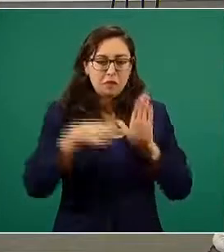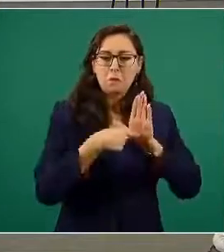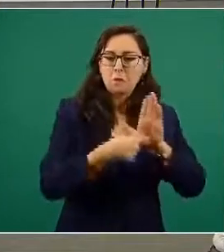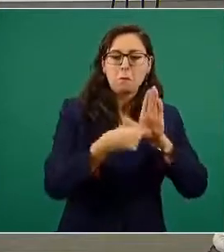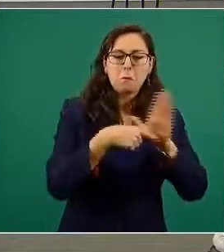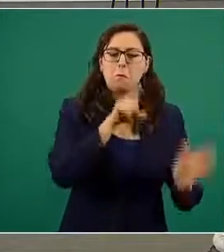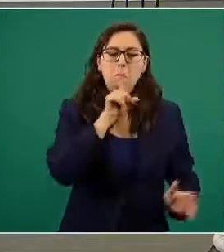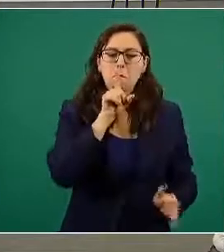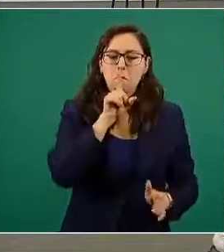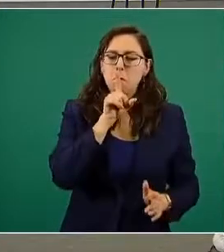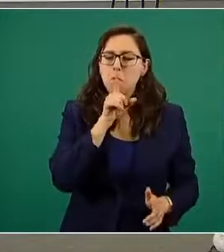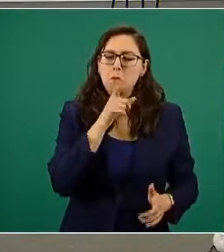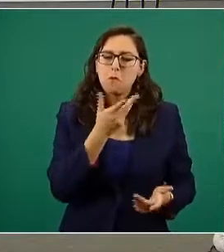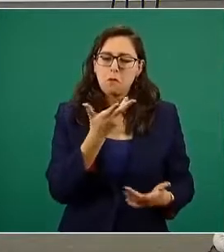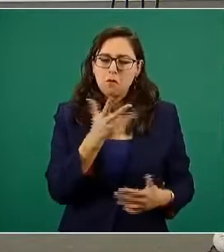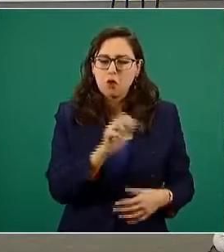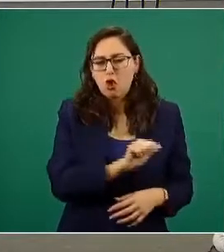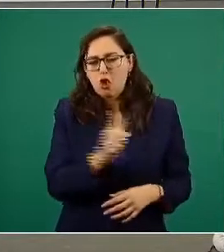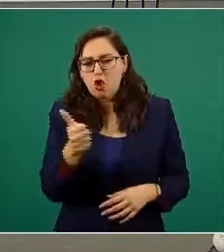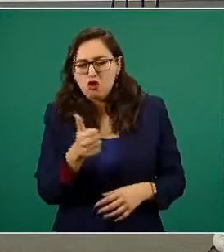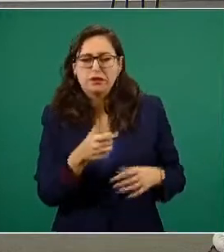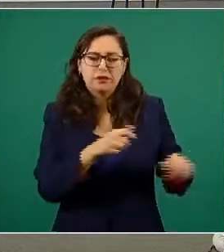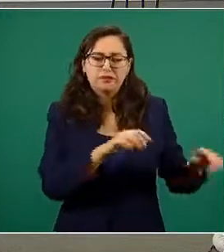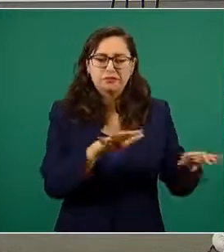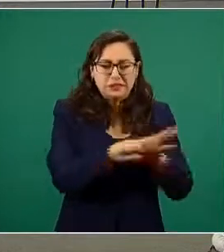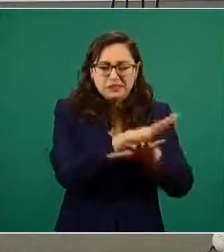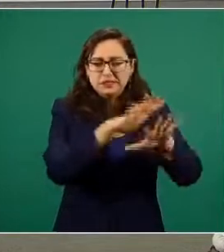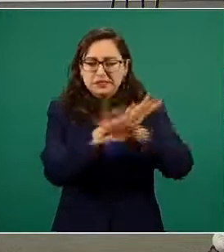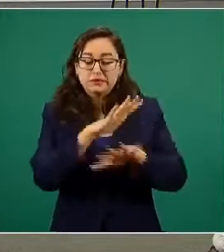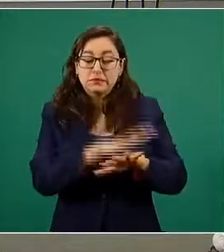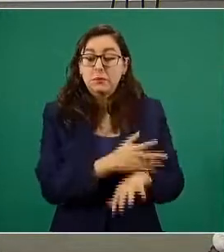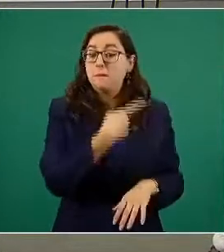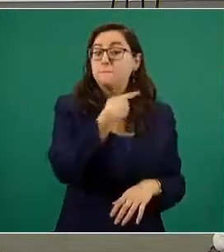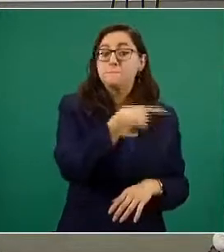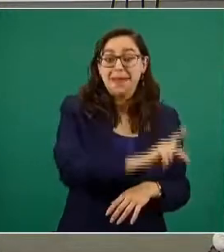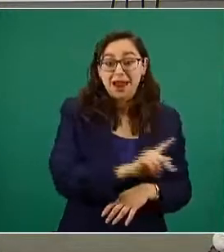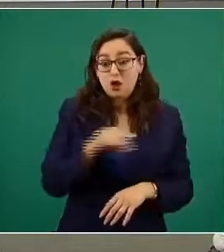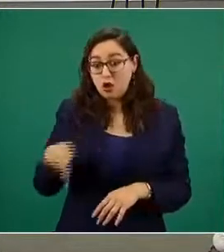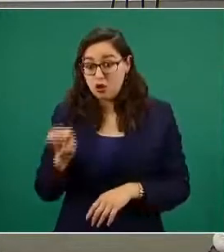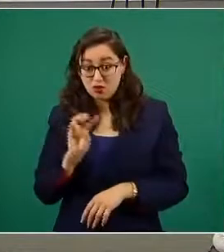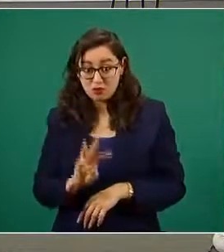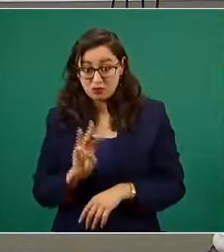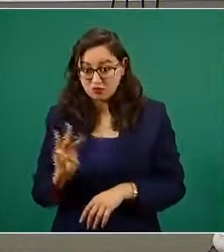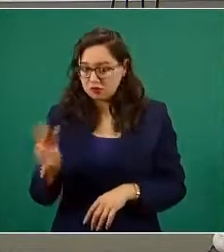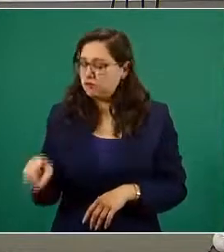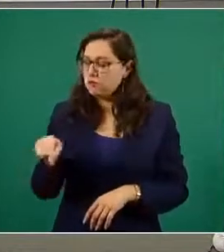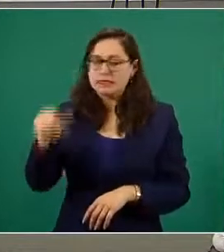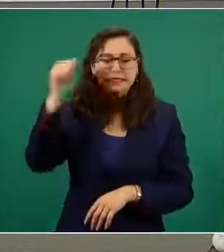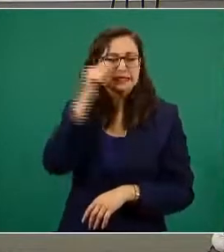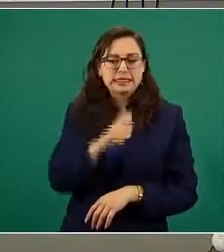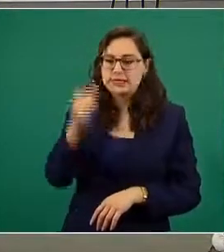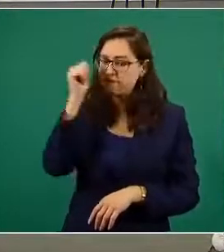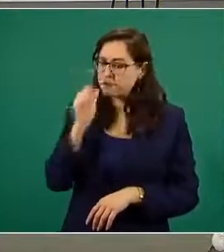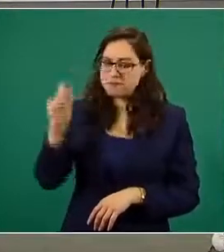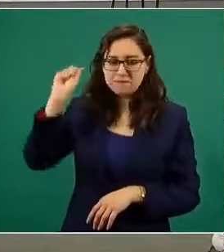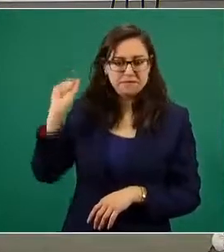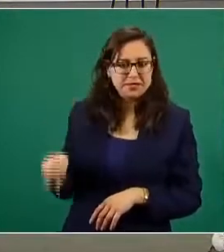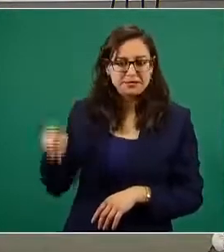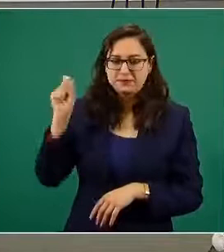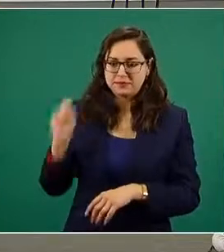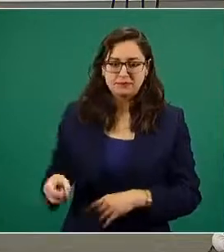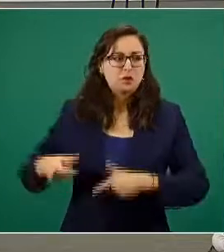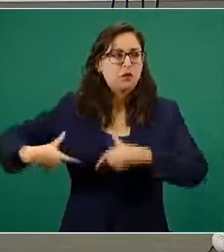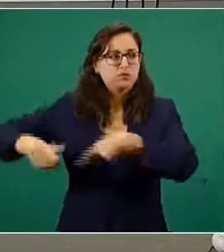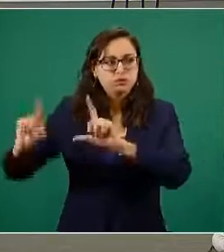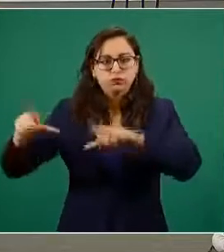informe técnico, y si hay alguna información adicional que el público quisiera conocer o que las y los comunicadores